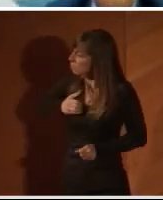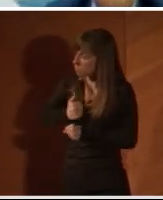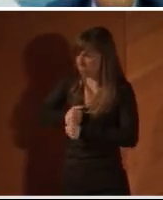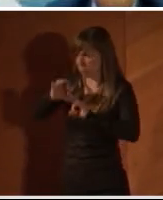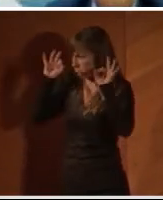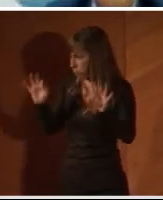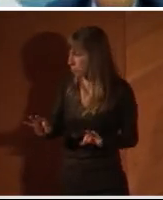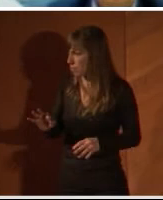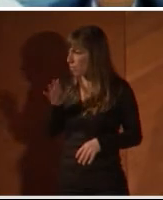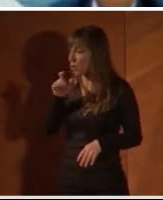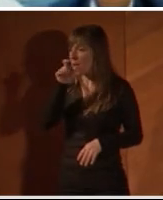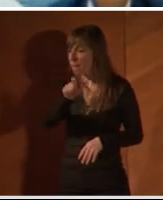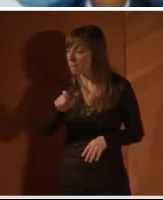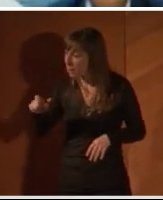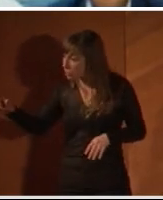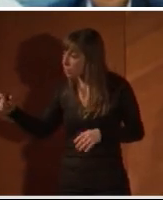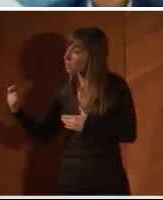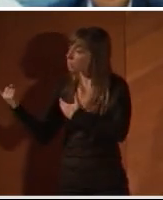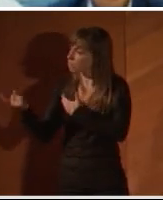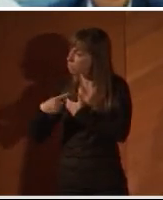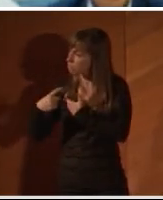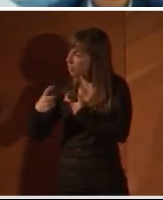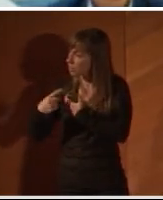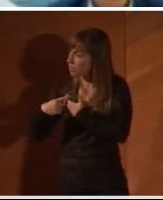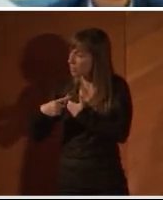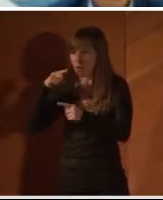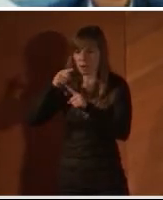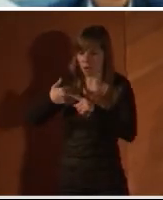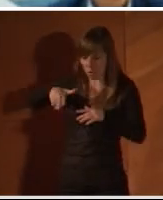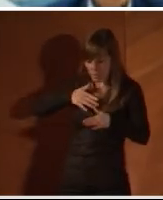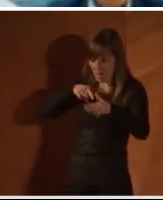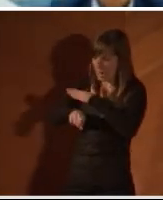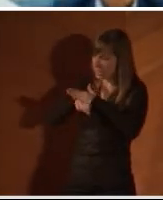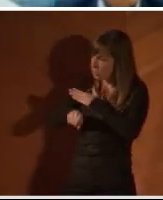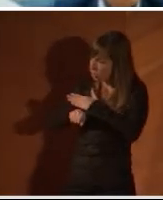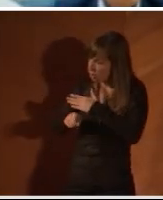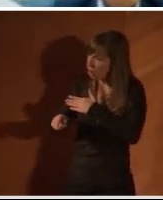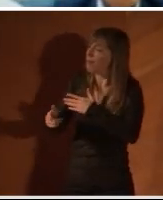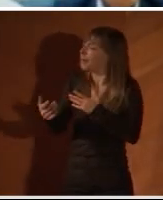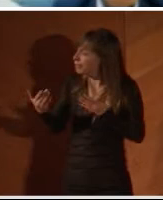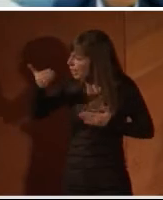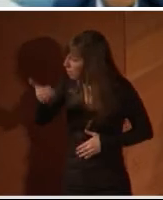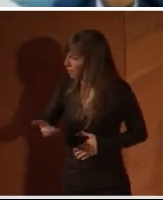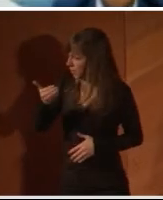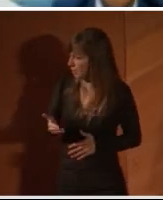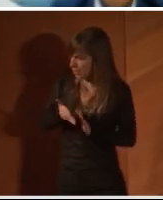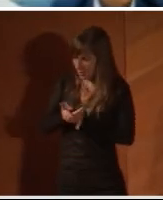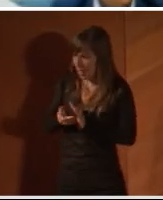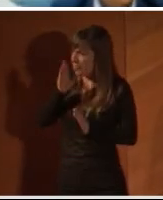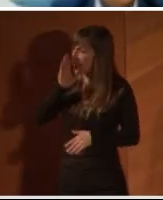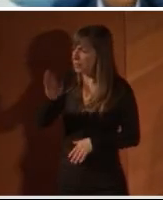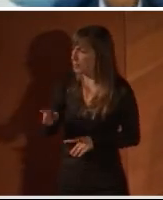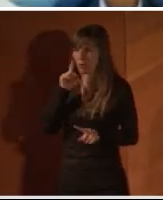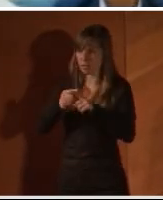que la ciudadanía sea copartícipe de la gestión municipal, es decir, que tenga una gestión directa en todos los mecanismos del